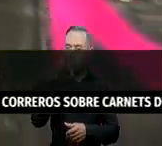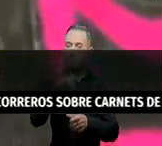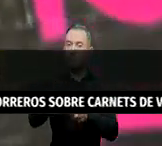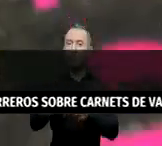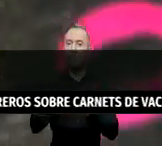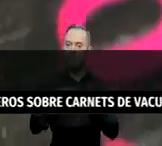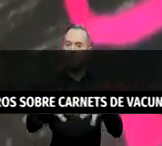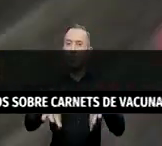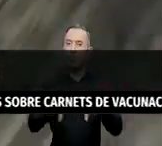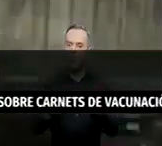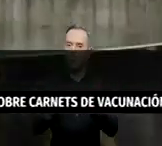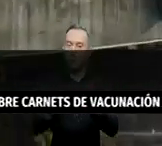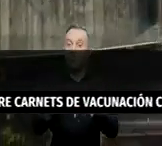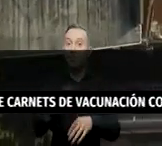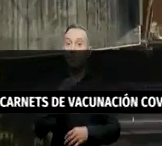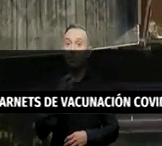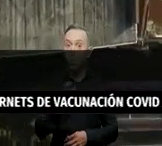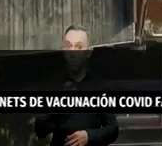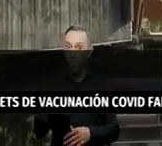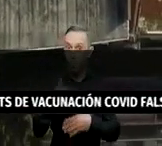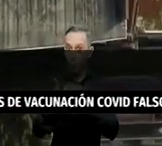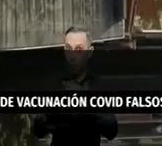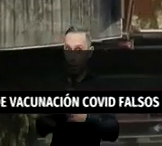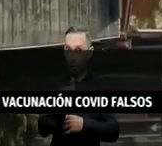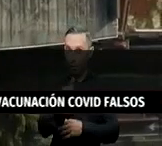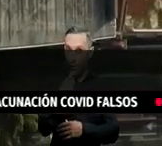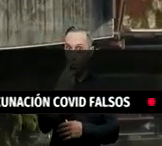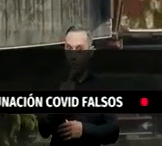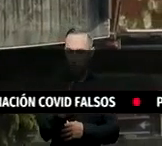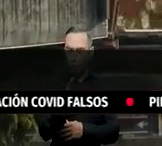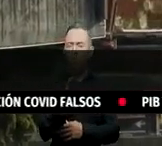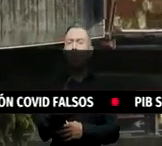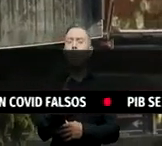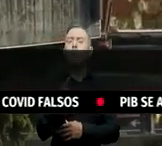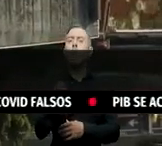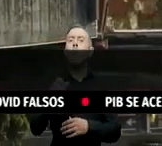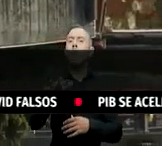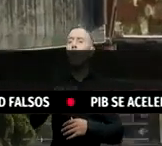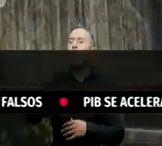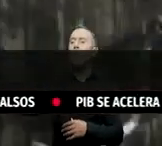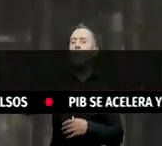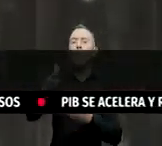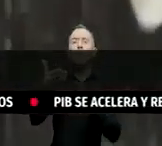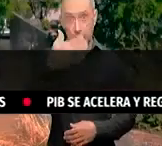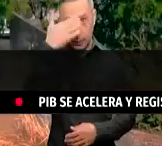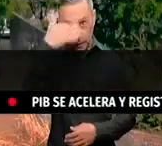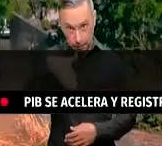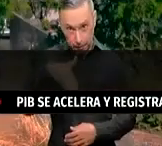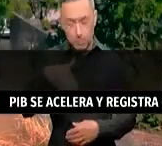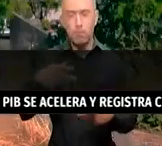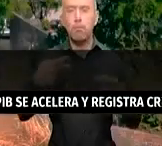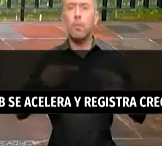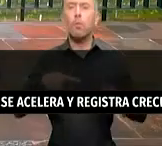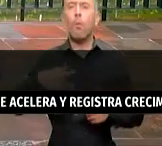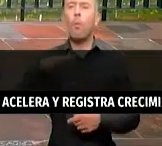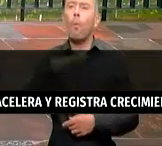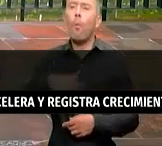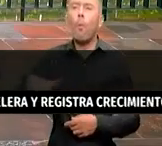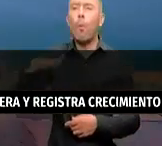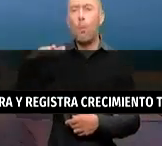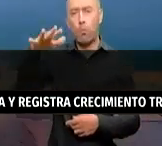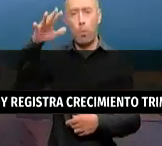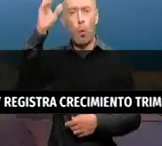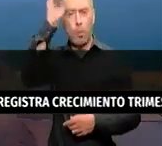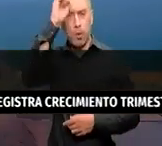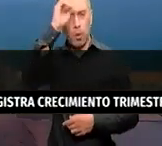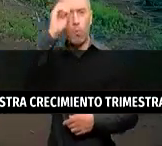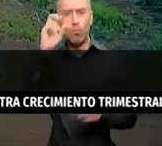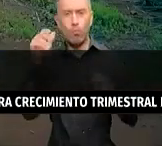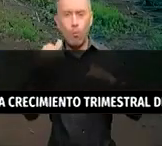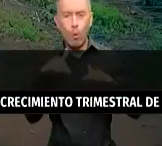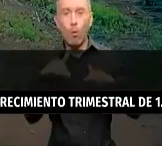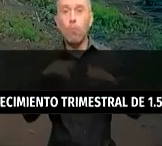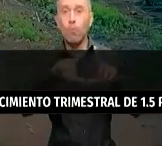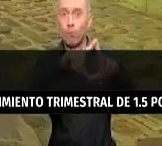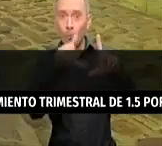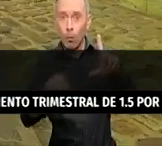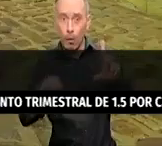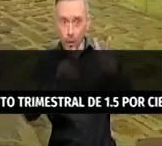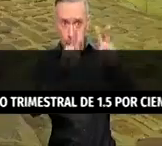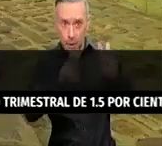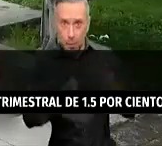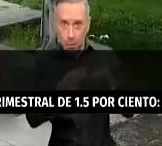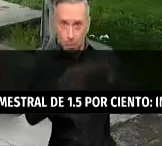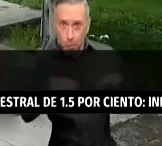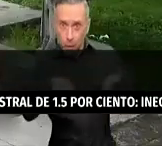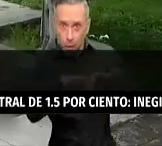Pues mira, es que la democracia, estos mecanismos de participación, no los